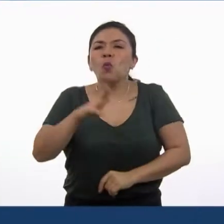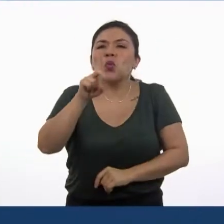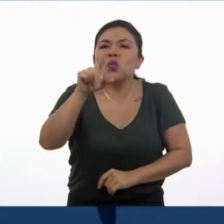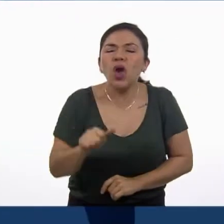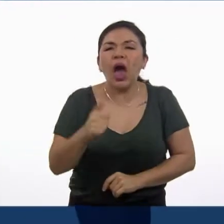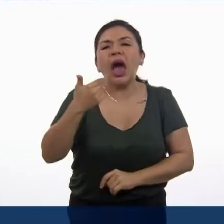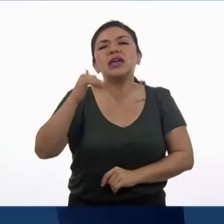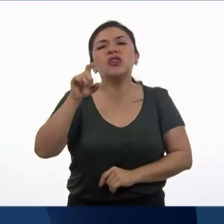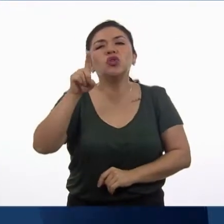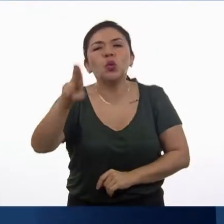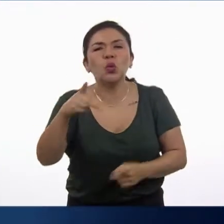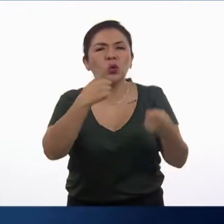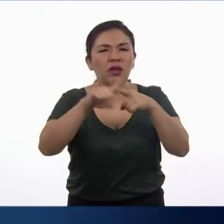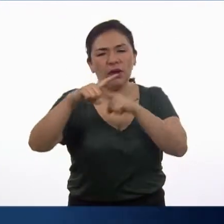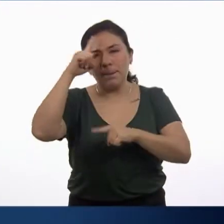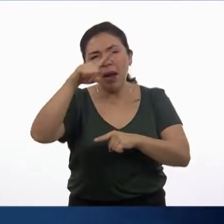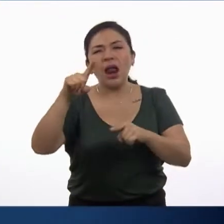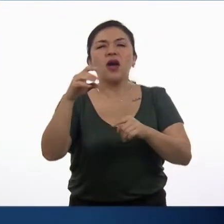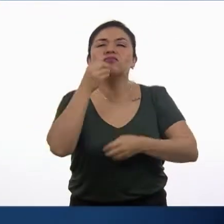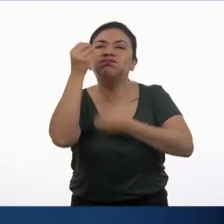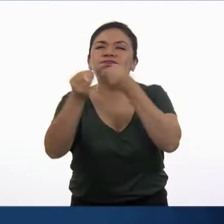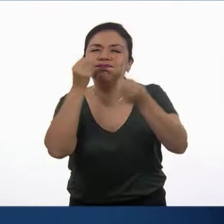y jainistas con fines devocionales.